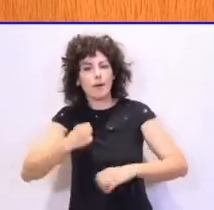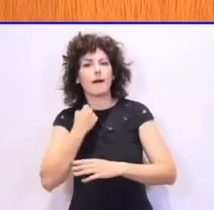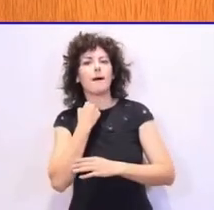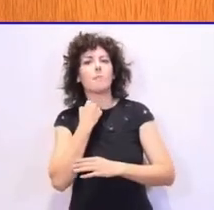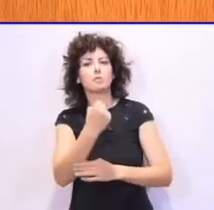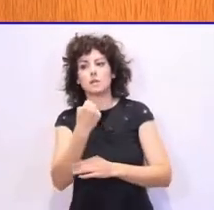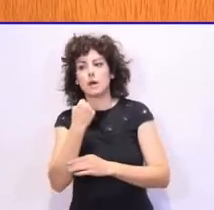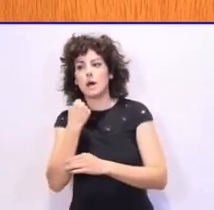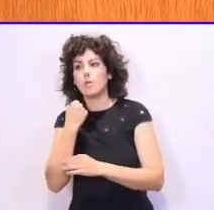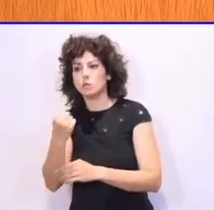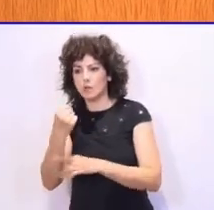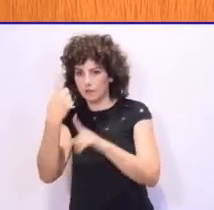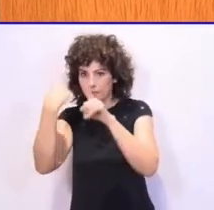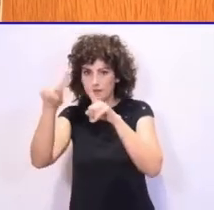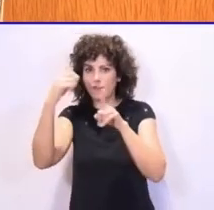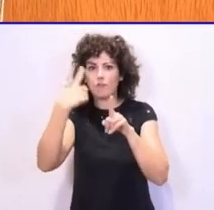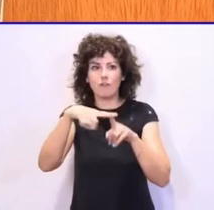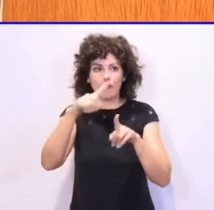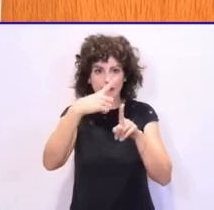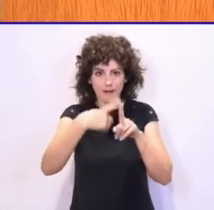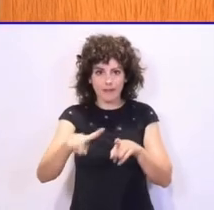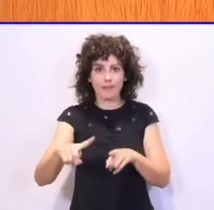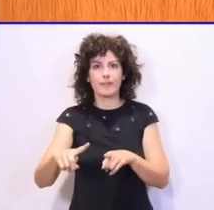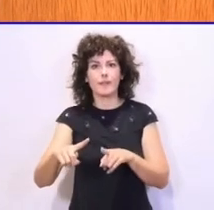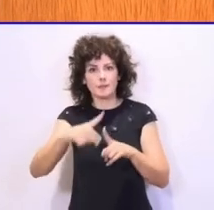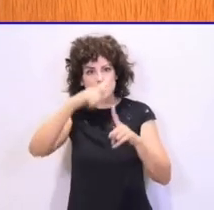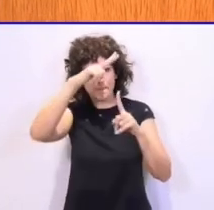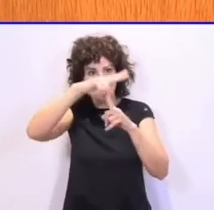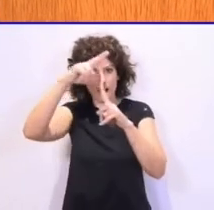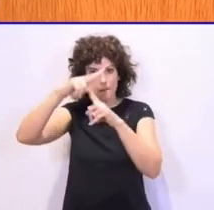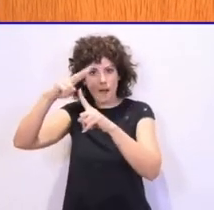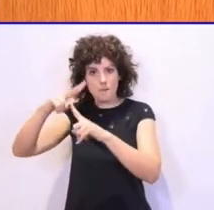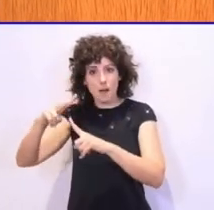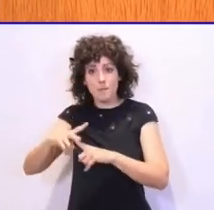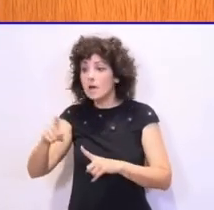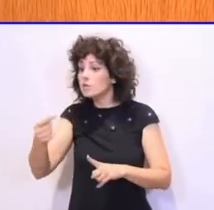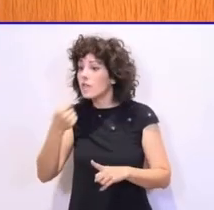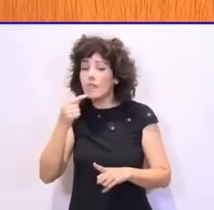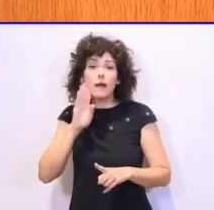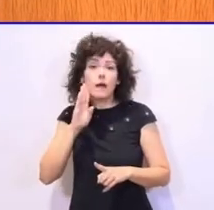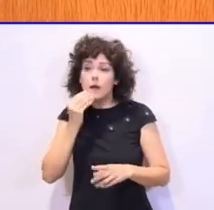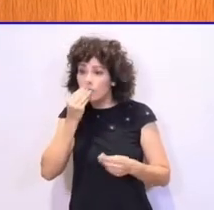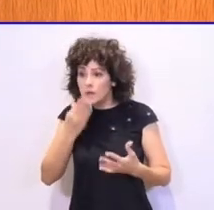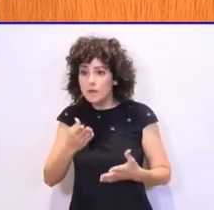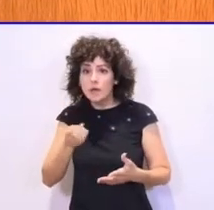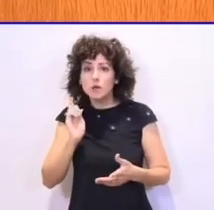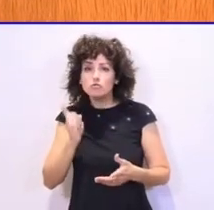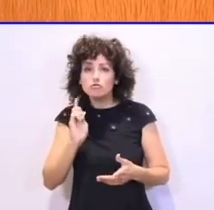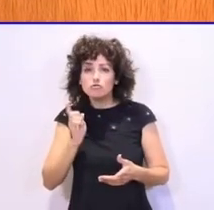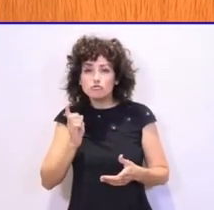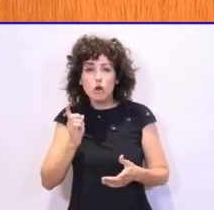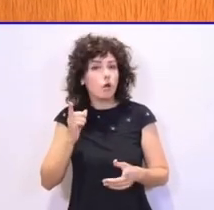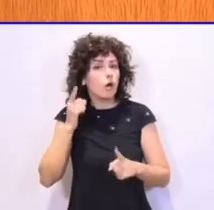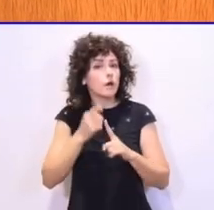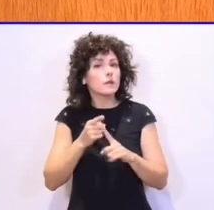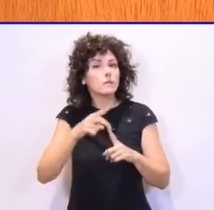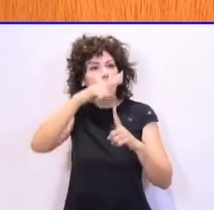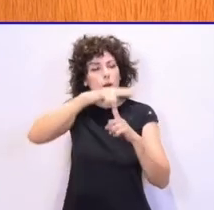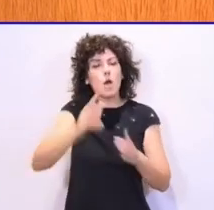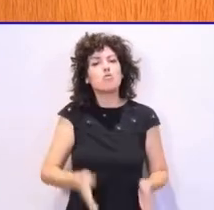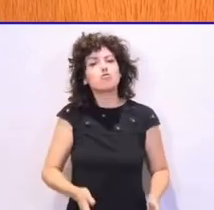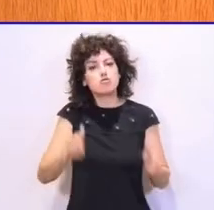distintas instalaciones de de parques y usted decía bien No solo se trata de las torres de alta